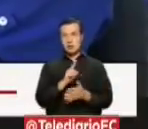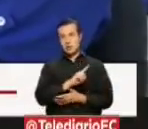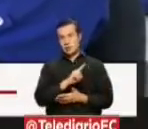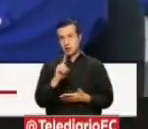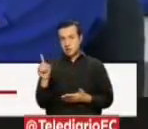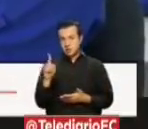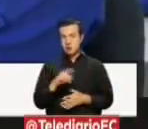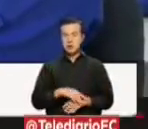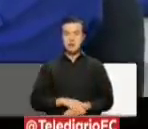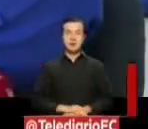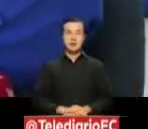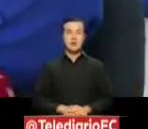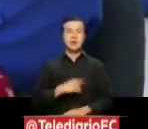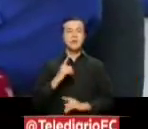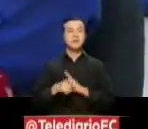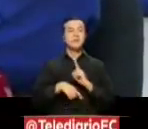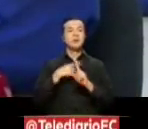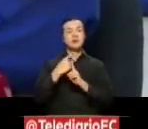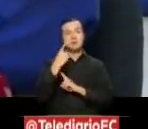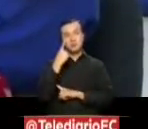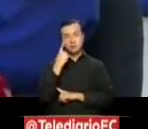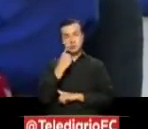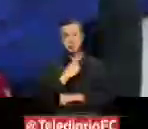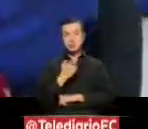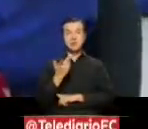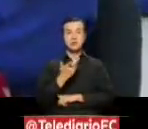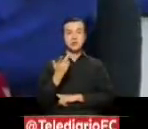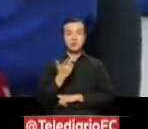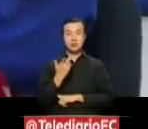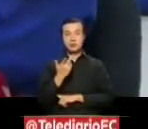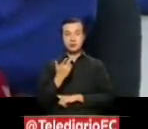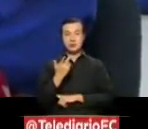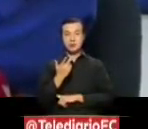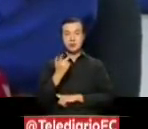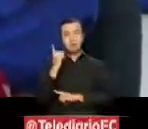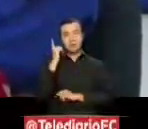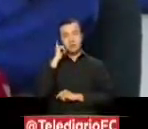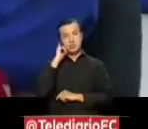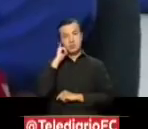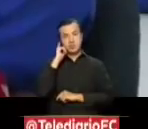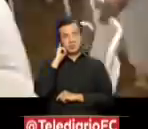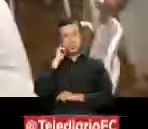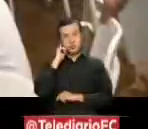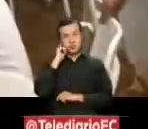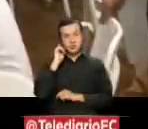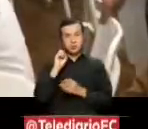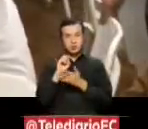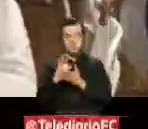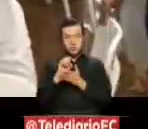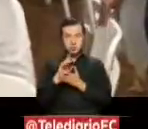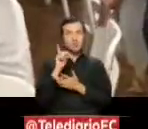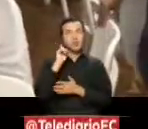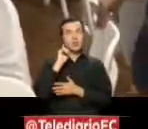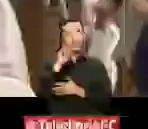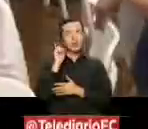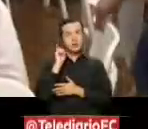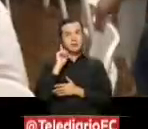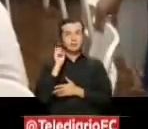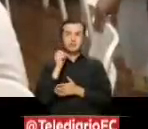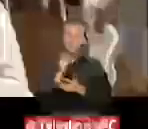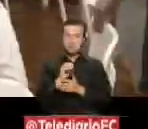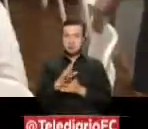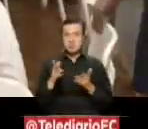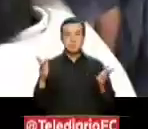También además le hemos adicionado para que no se emita sonidos, por ejemplo tenemos el saludo. Los niños de la